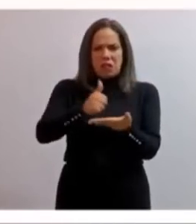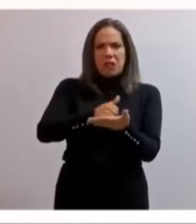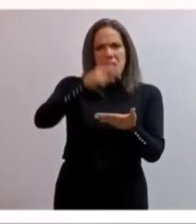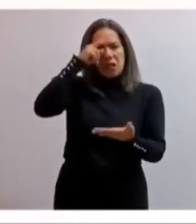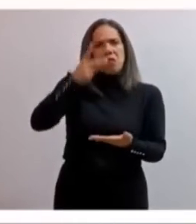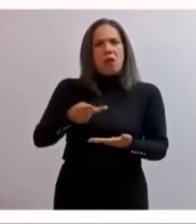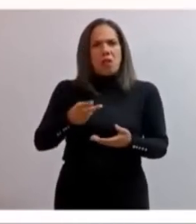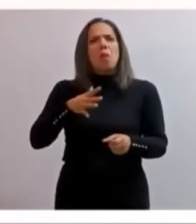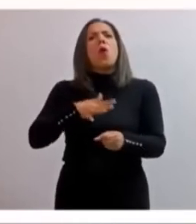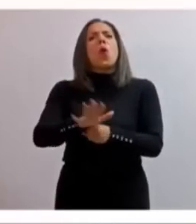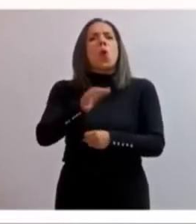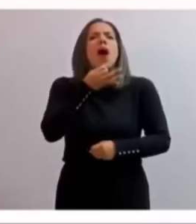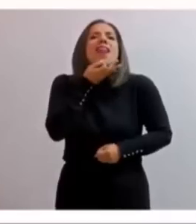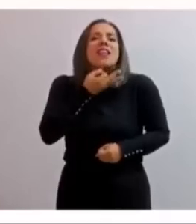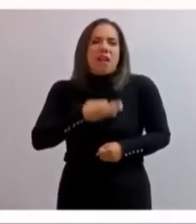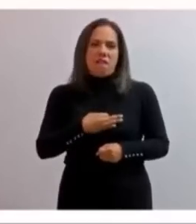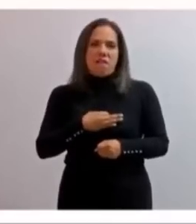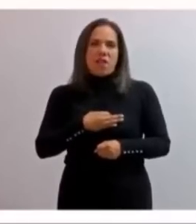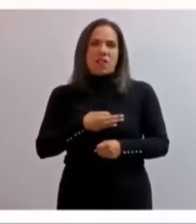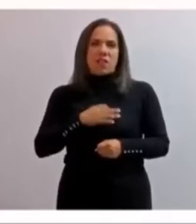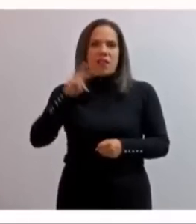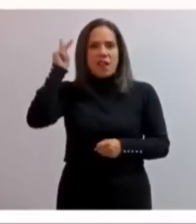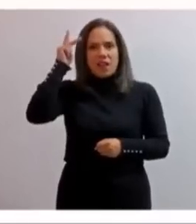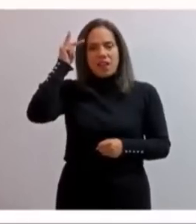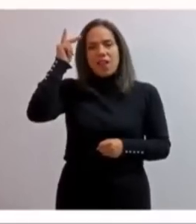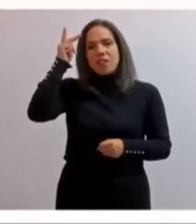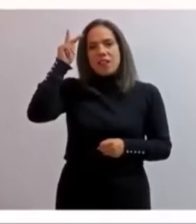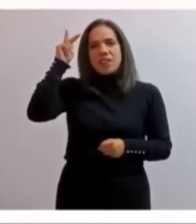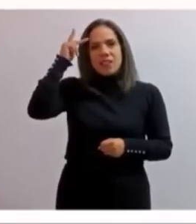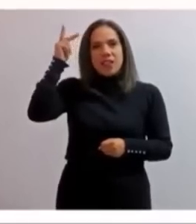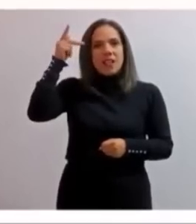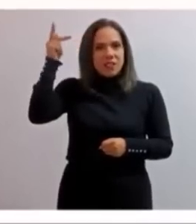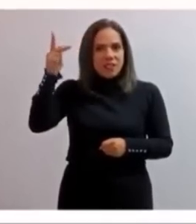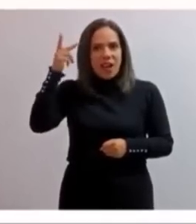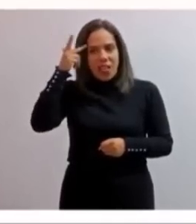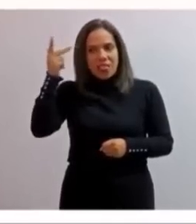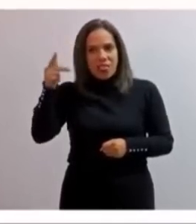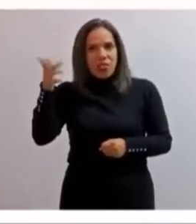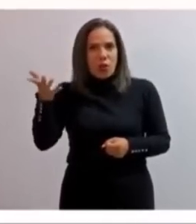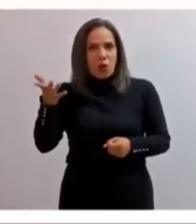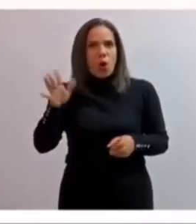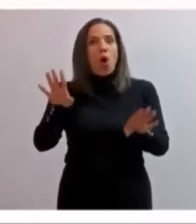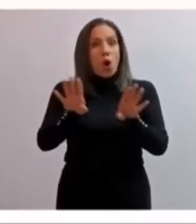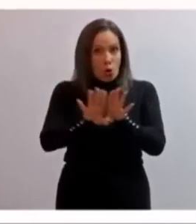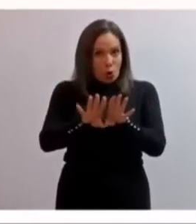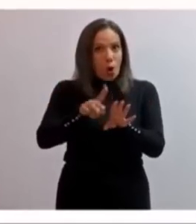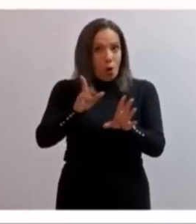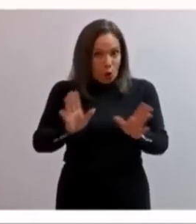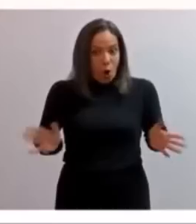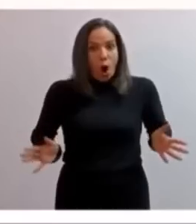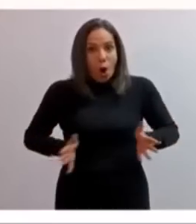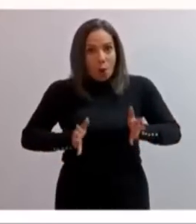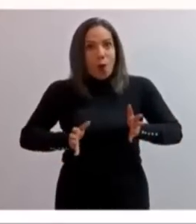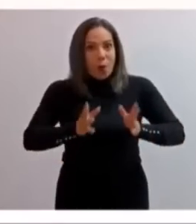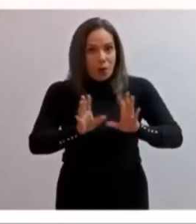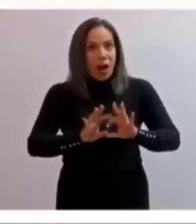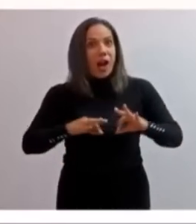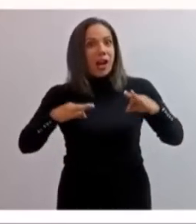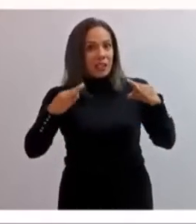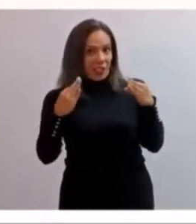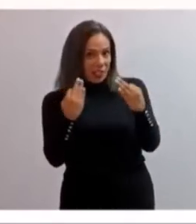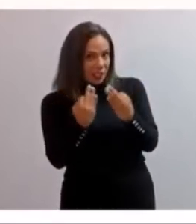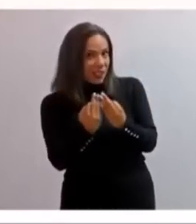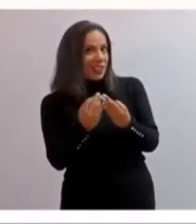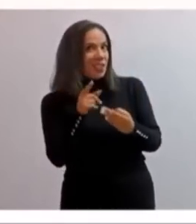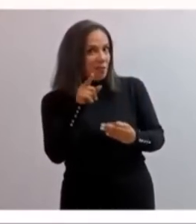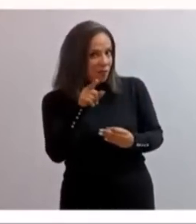la fiesta del santo patrón, vas a ver cómo la comunidad se organiza, cómo participa, cómo vive de alguna